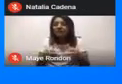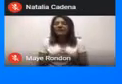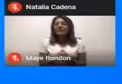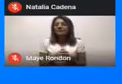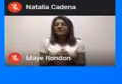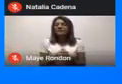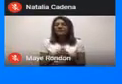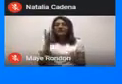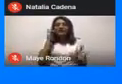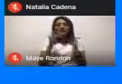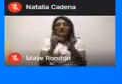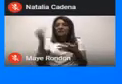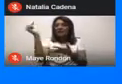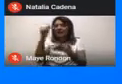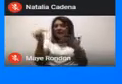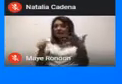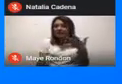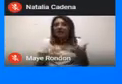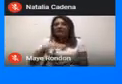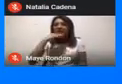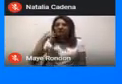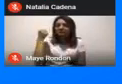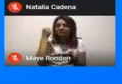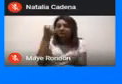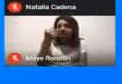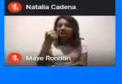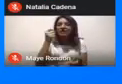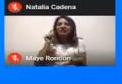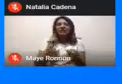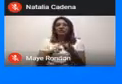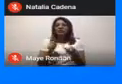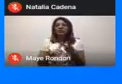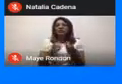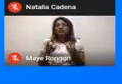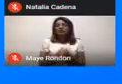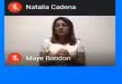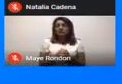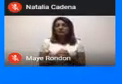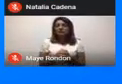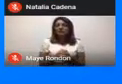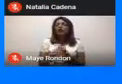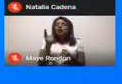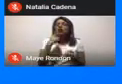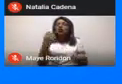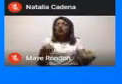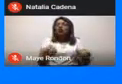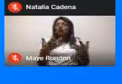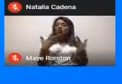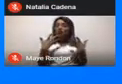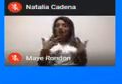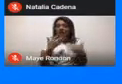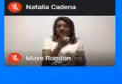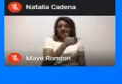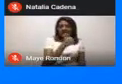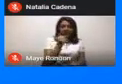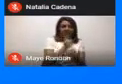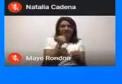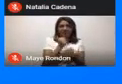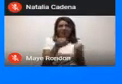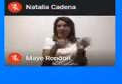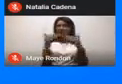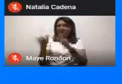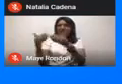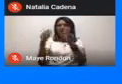una cantidad de recursos, es el sector que genera 1 de cada 10 empleos en el mundo.